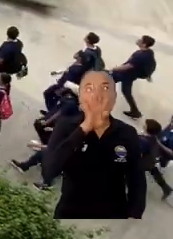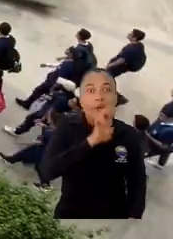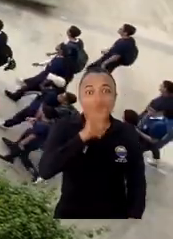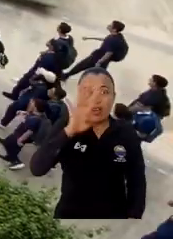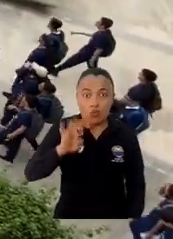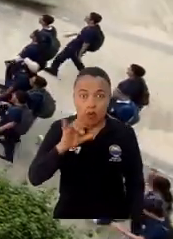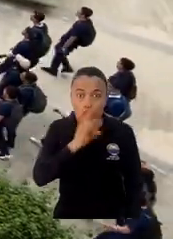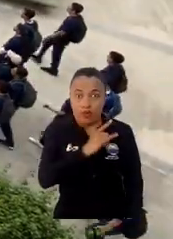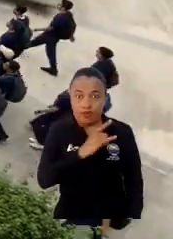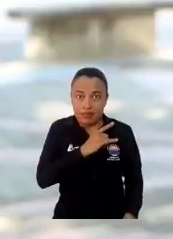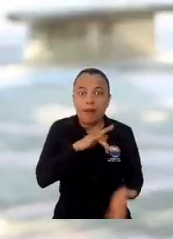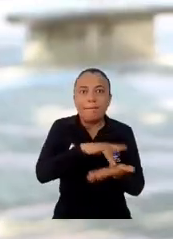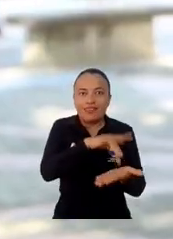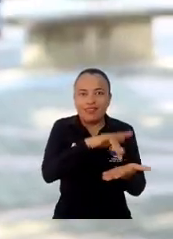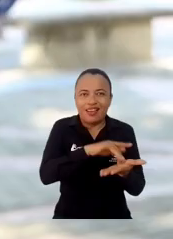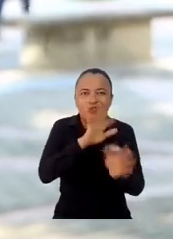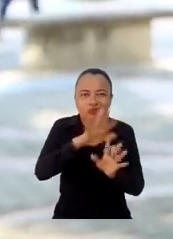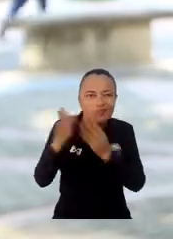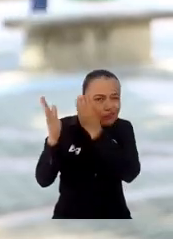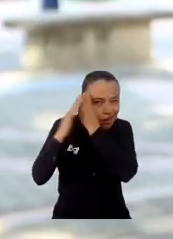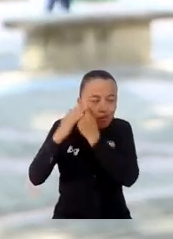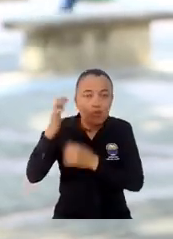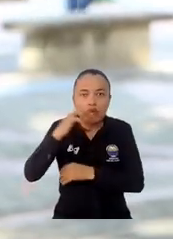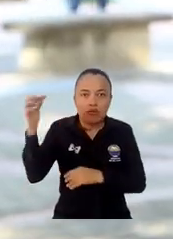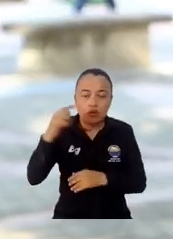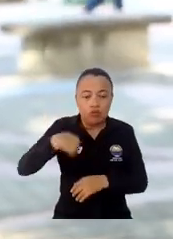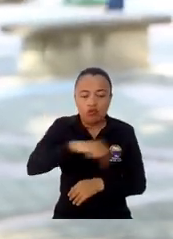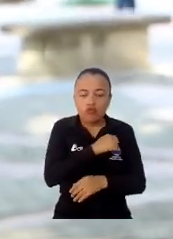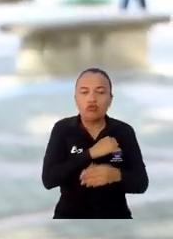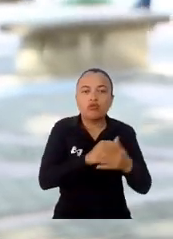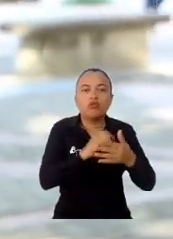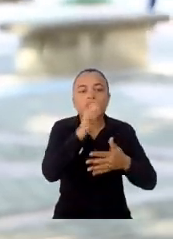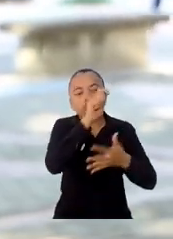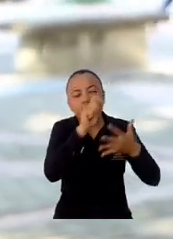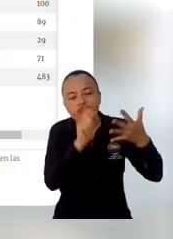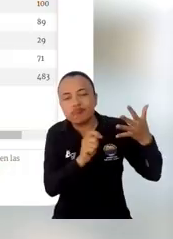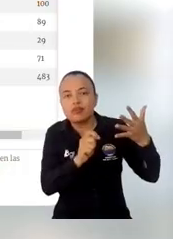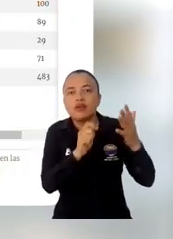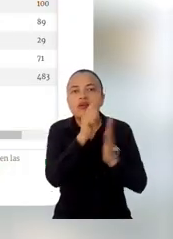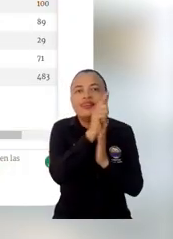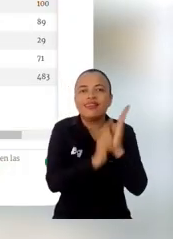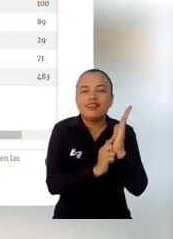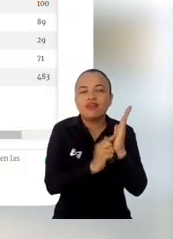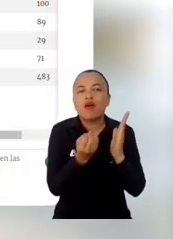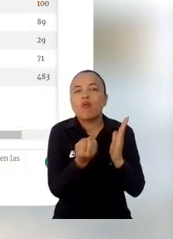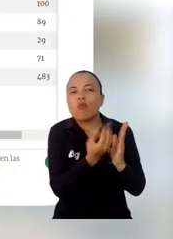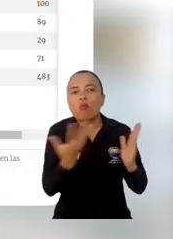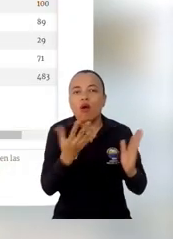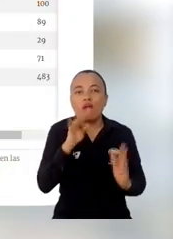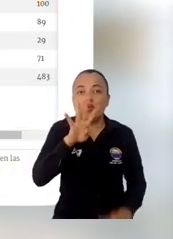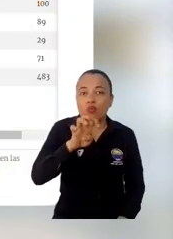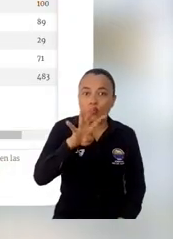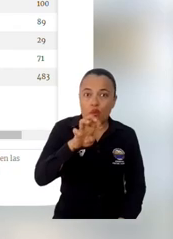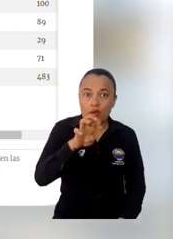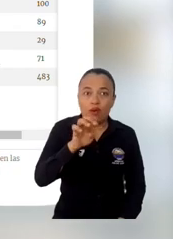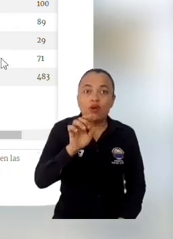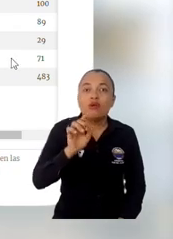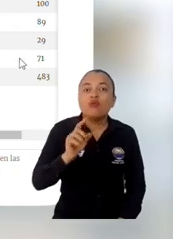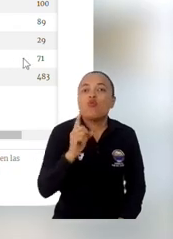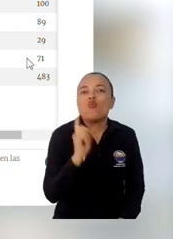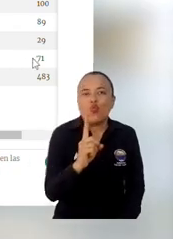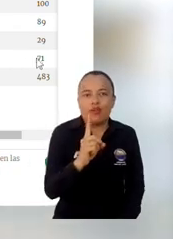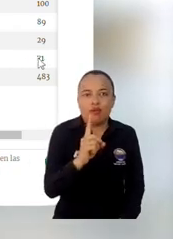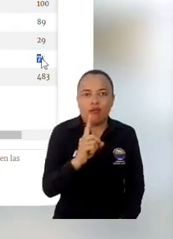De 99 universidades que presentaron la prueba, nosotros ocupamos hoy el puesto número 9, la